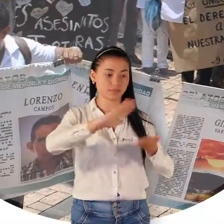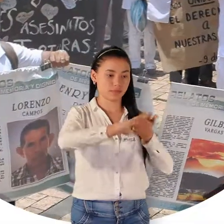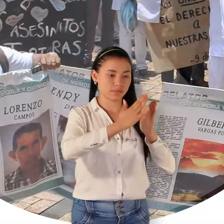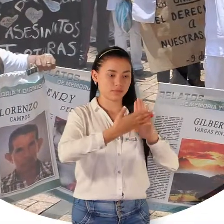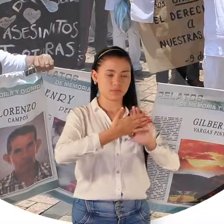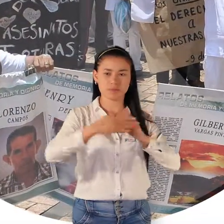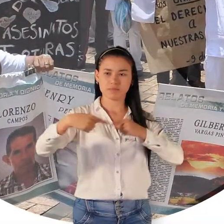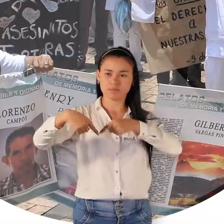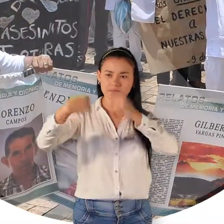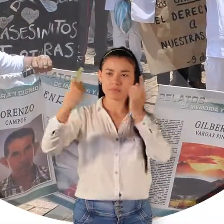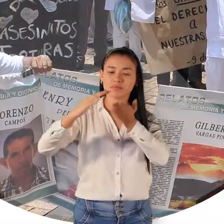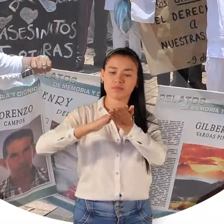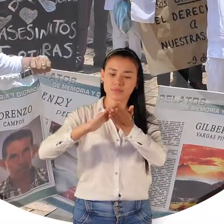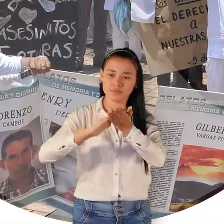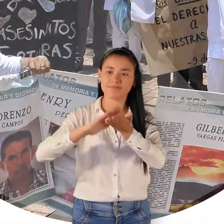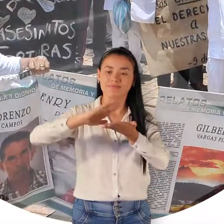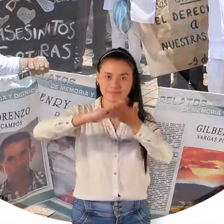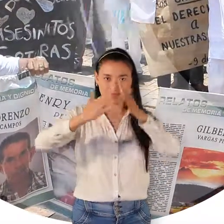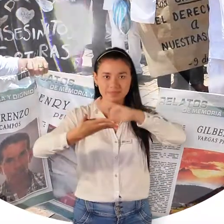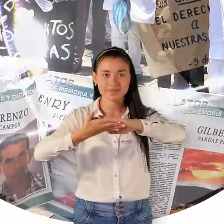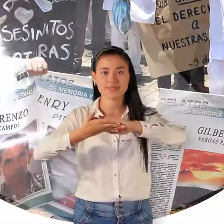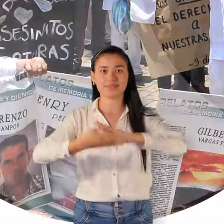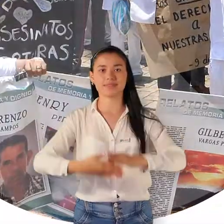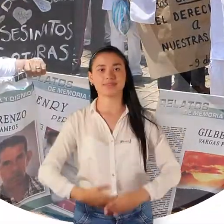Paz y reconciliación.